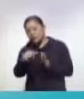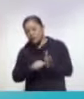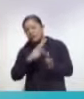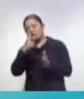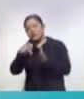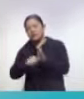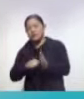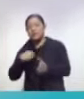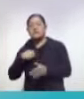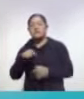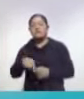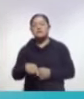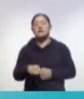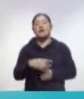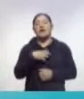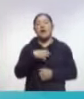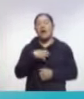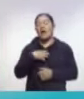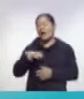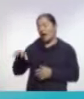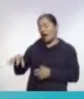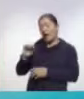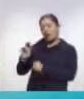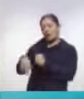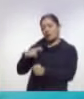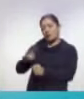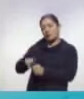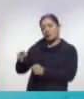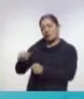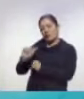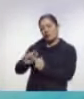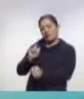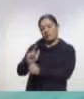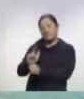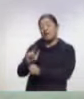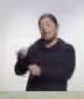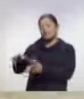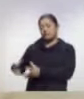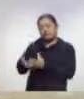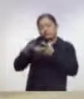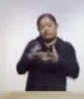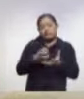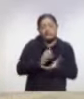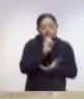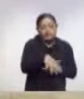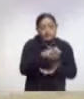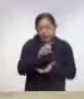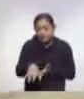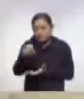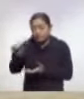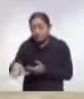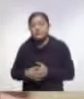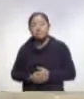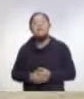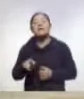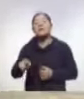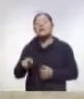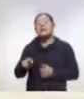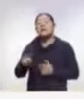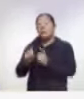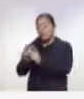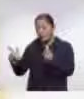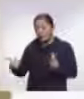orgánico. Además de que en común unión con ecología, venimos a hacer